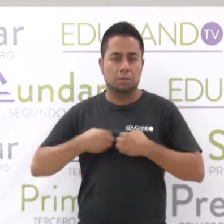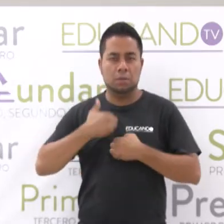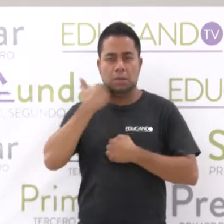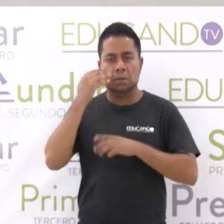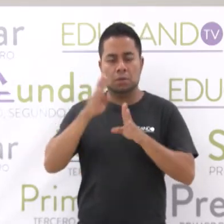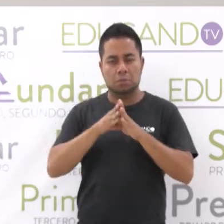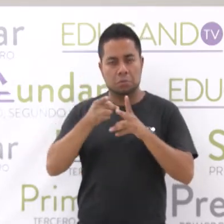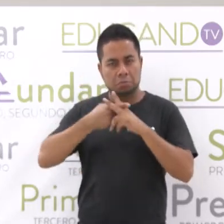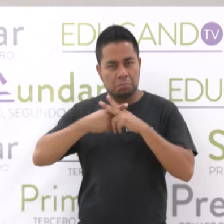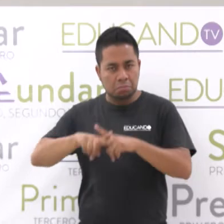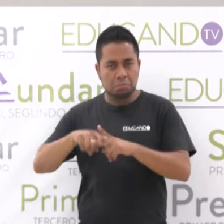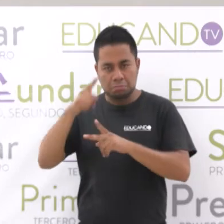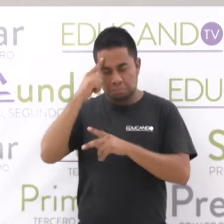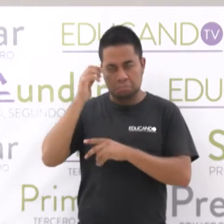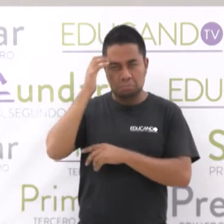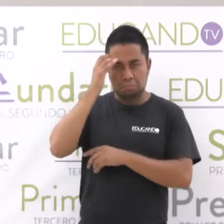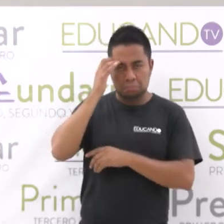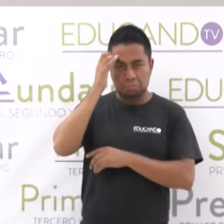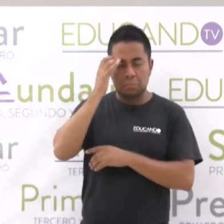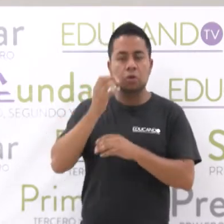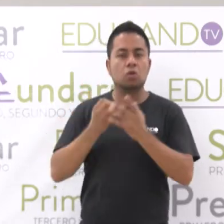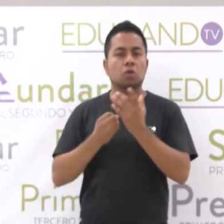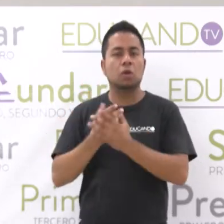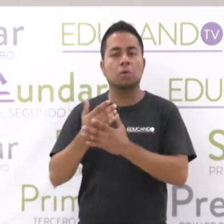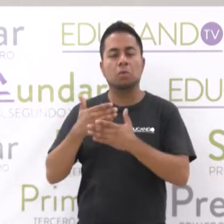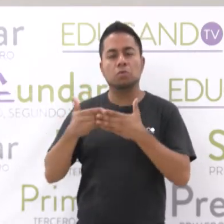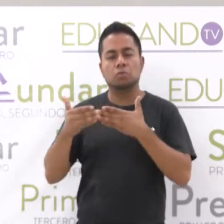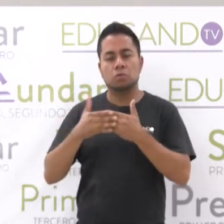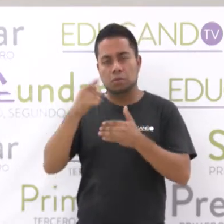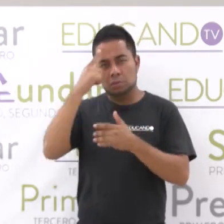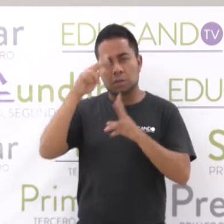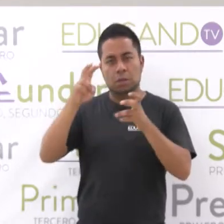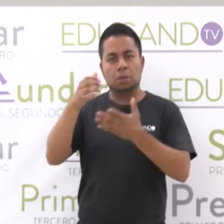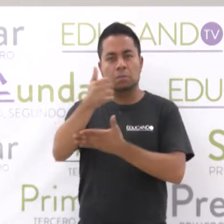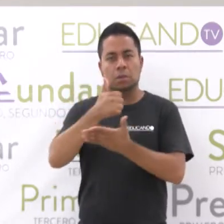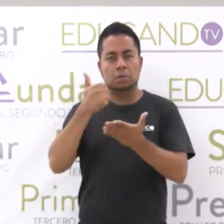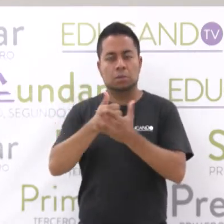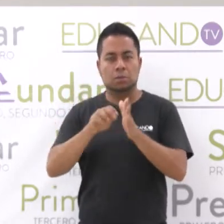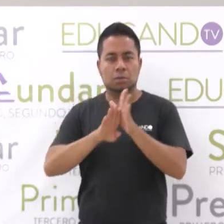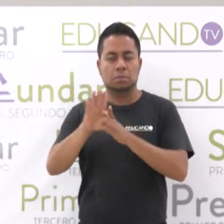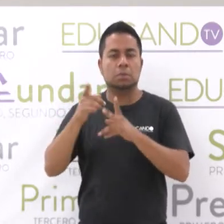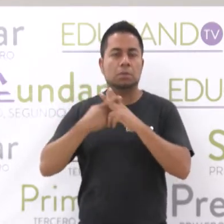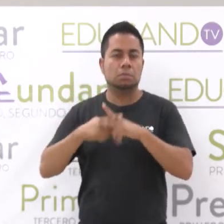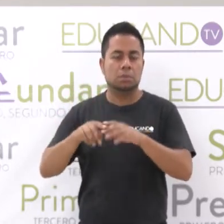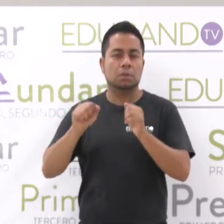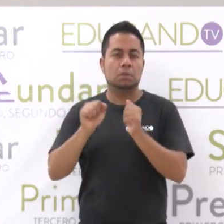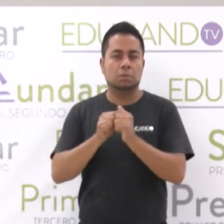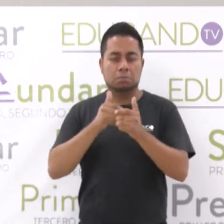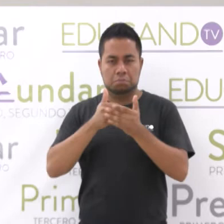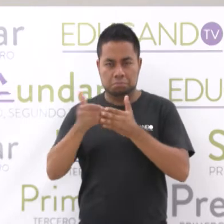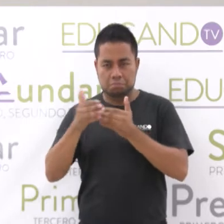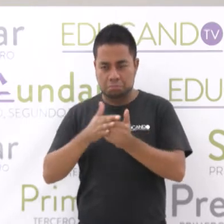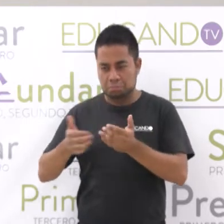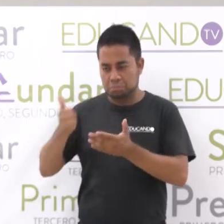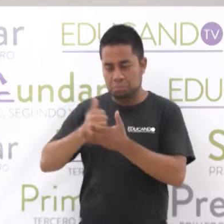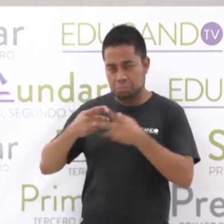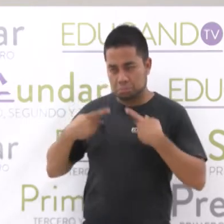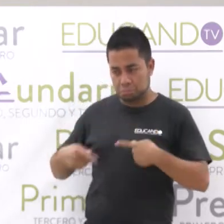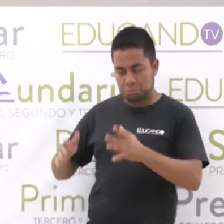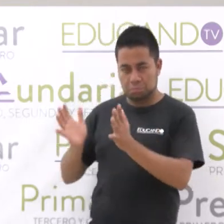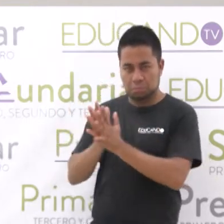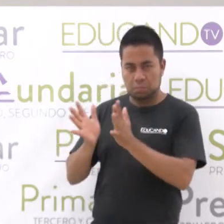busca explorar y reflexionar sobre los nuevos modelos de ciudad que emergen desde un involucramiento